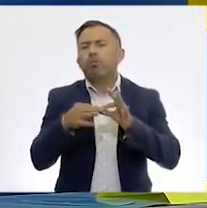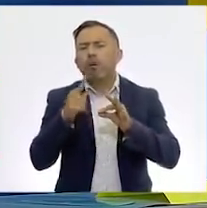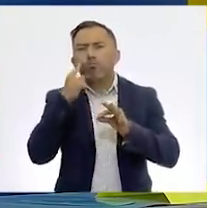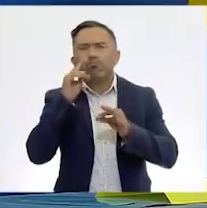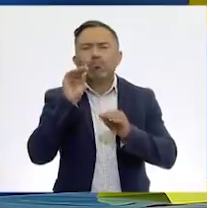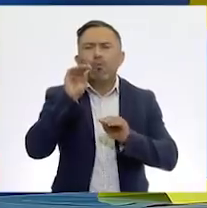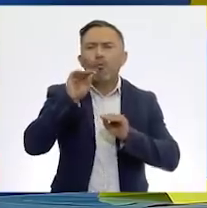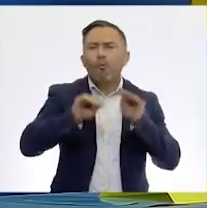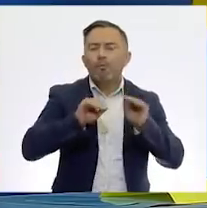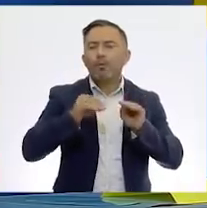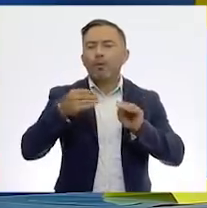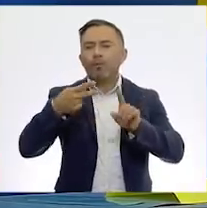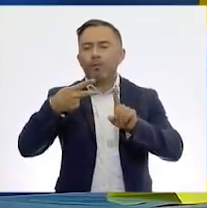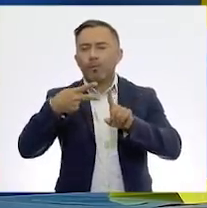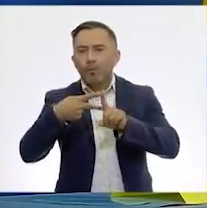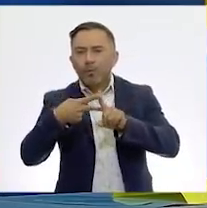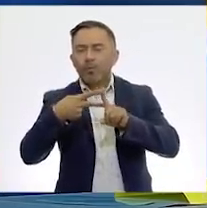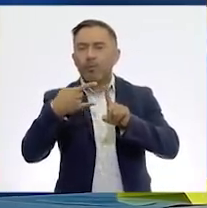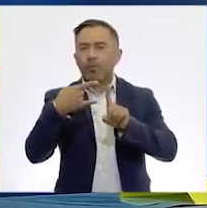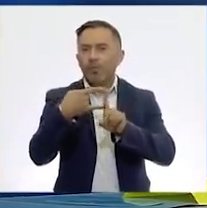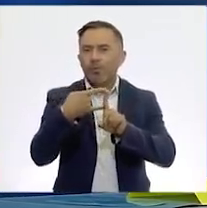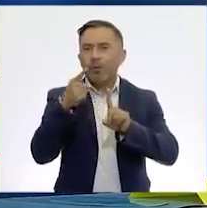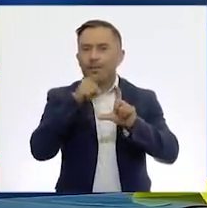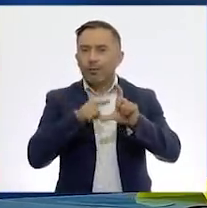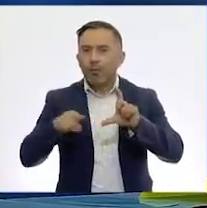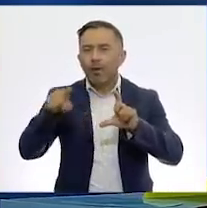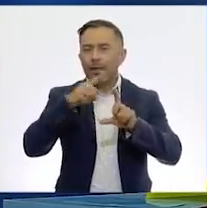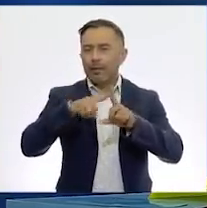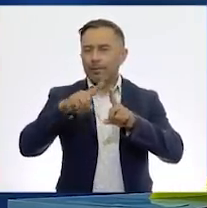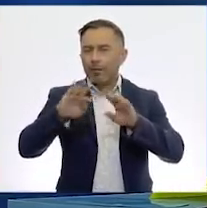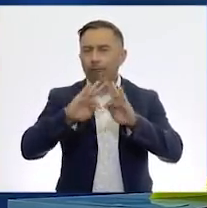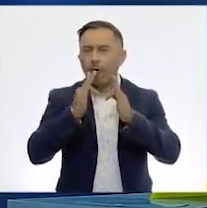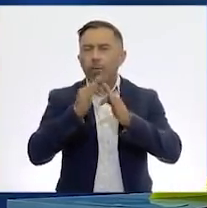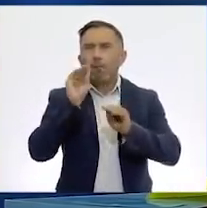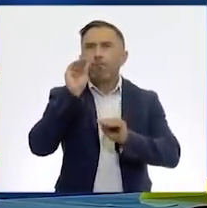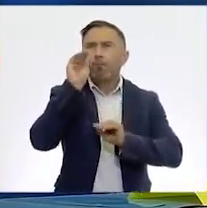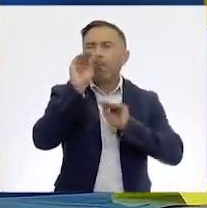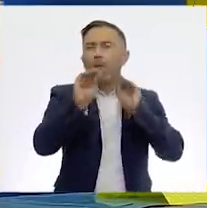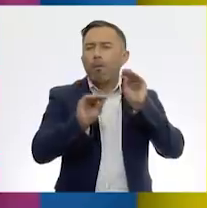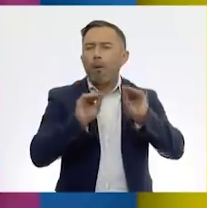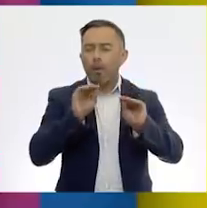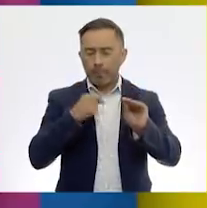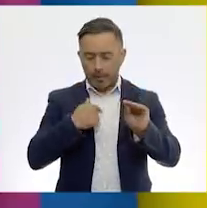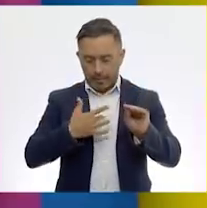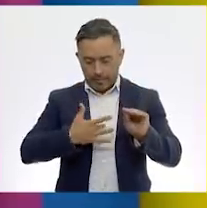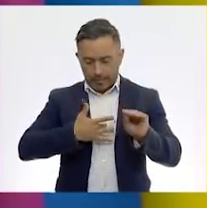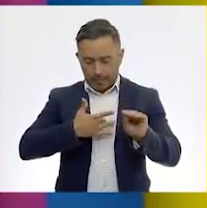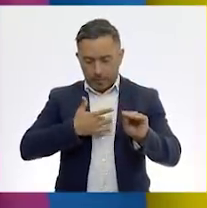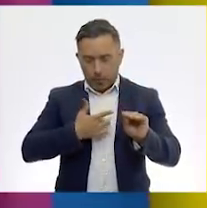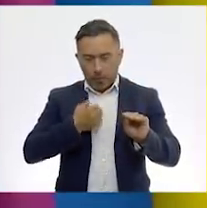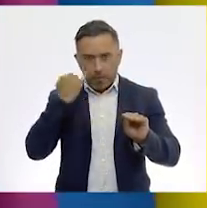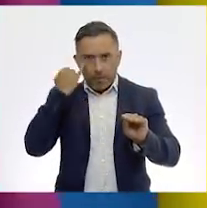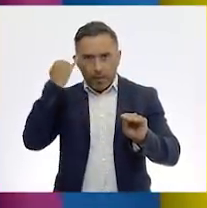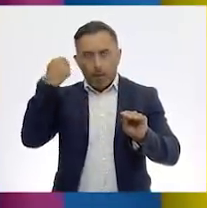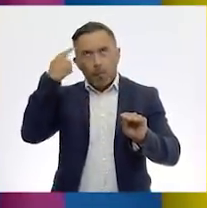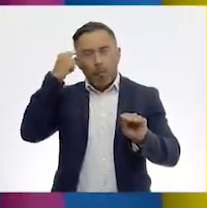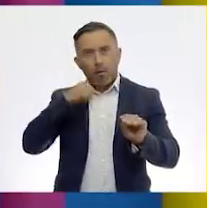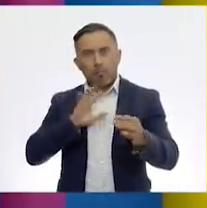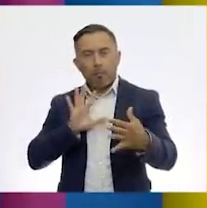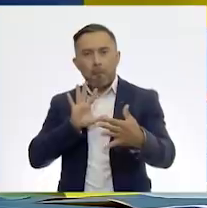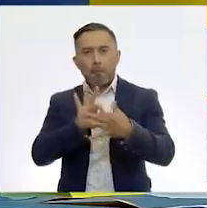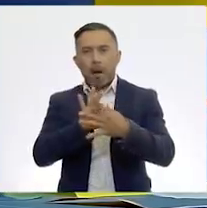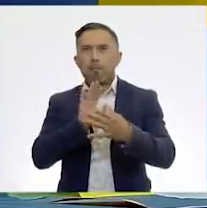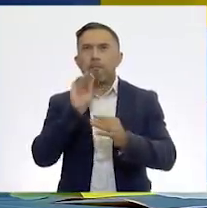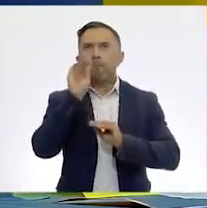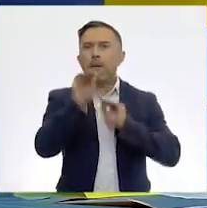través de cuerpos geométricos para expresar nuestras ideas y sentimientos. Bueno, este programa va a estar increíble, ¿verdad?